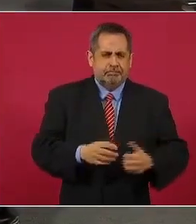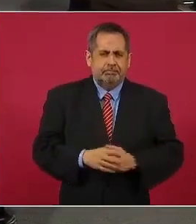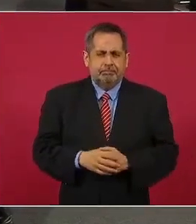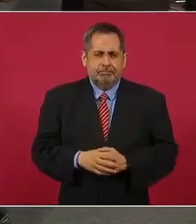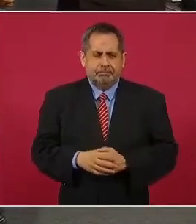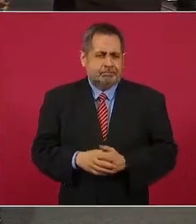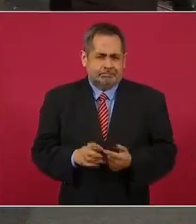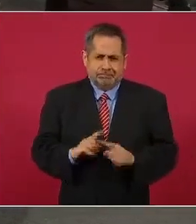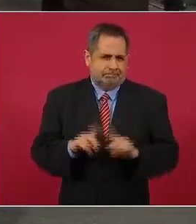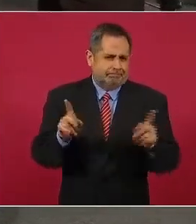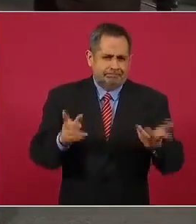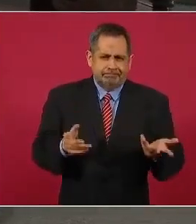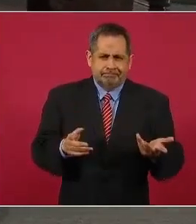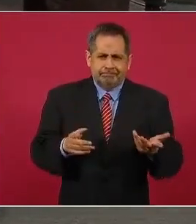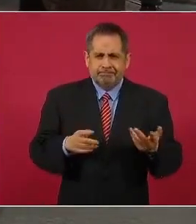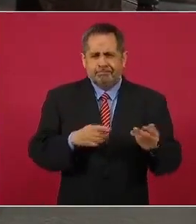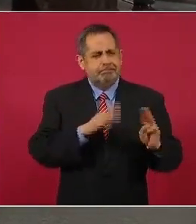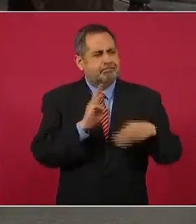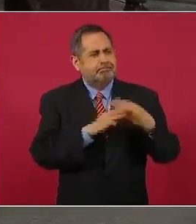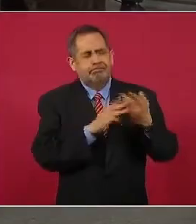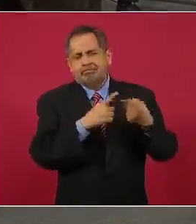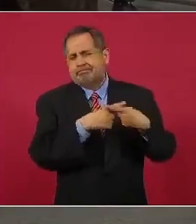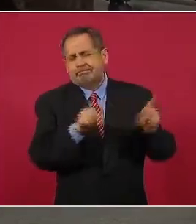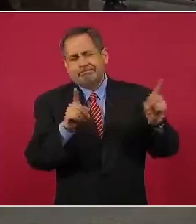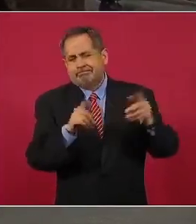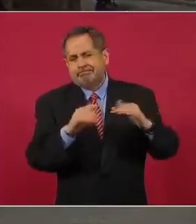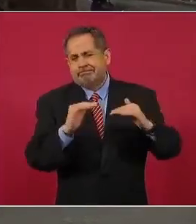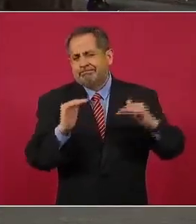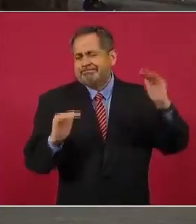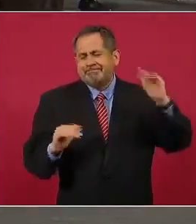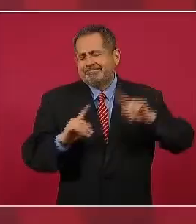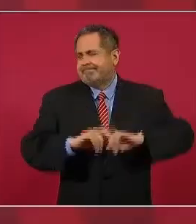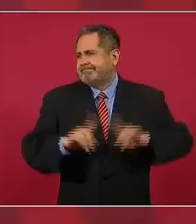Es otra cosa, es otro mundo.